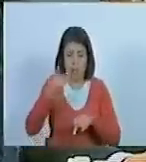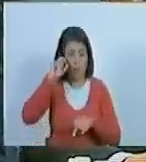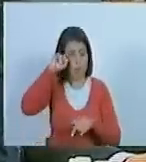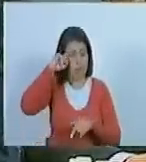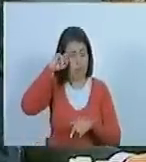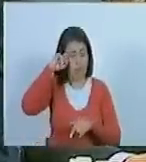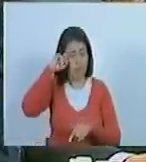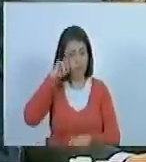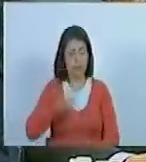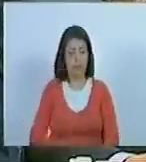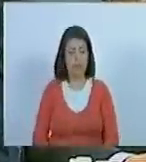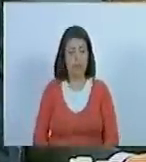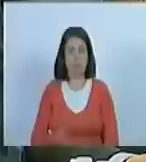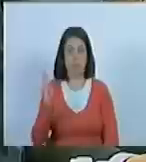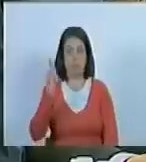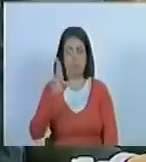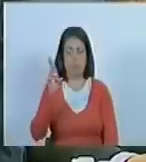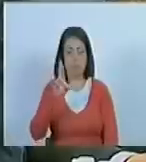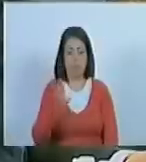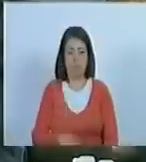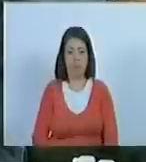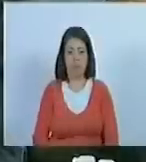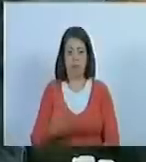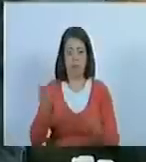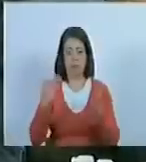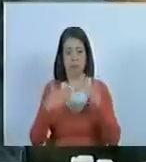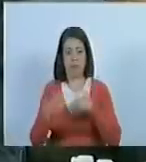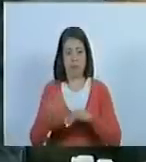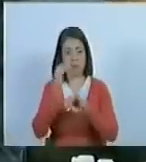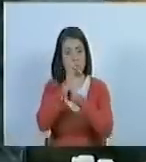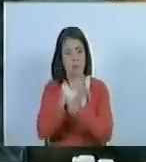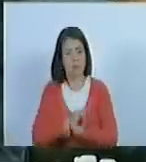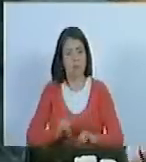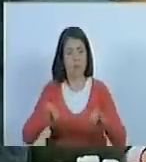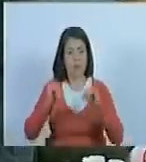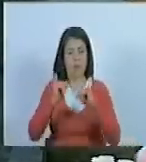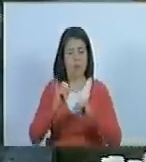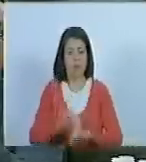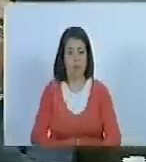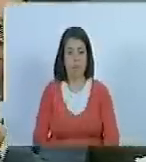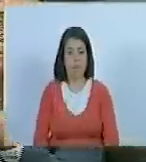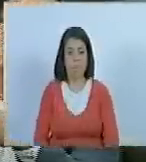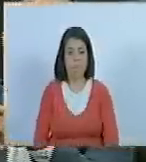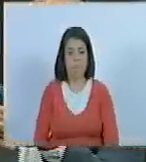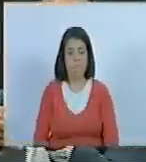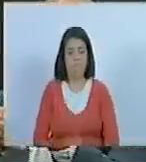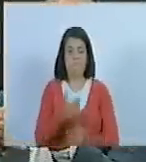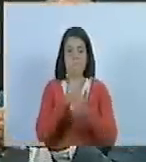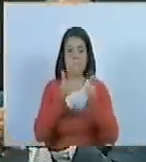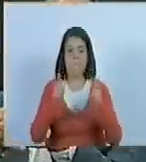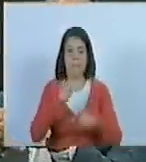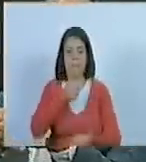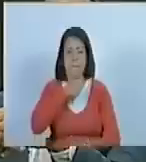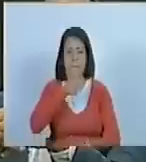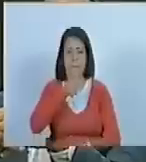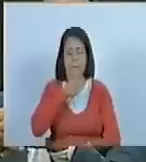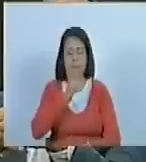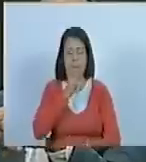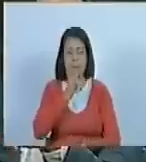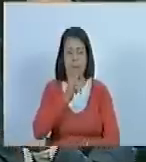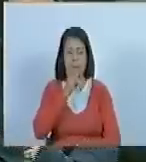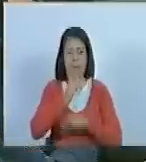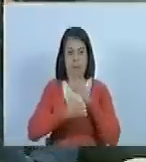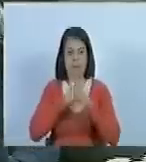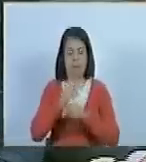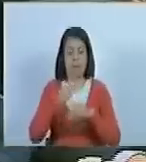recordar que esta república trajo con su independencia la libre prensa, con la creación